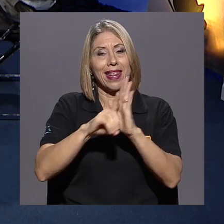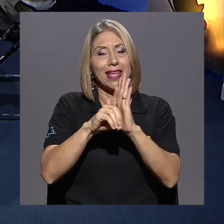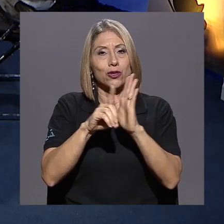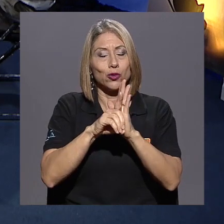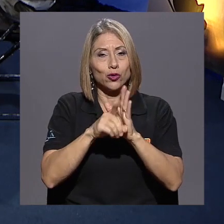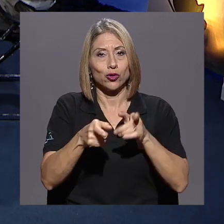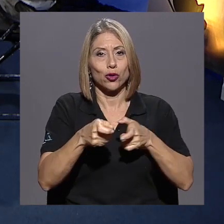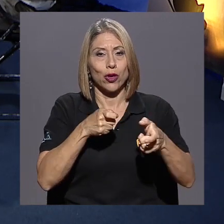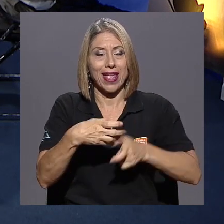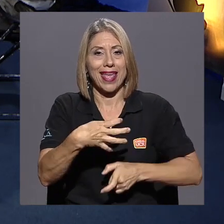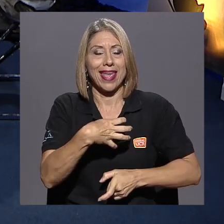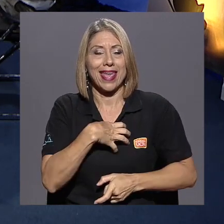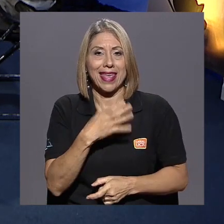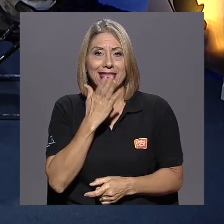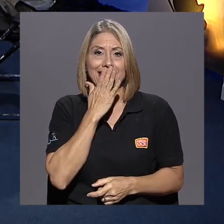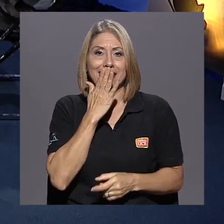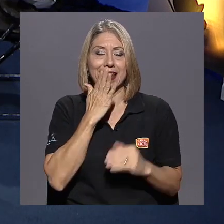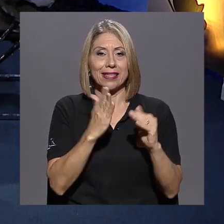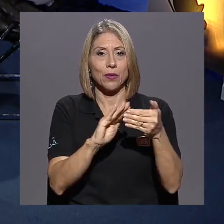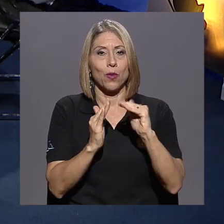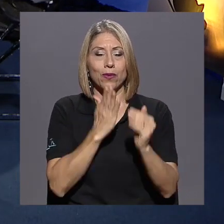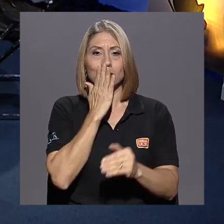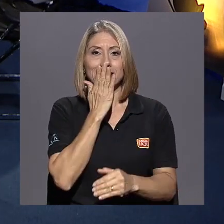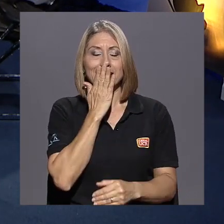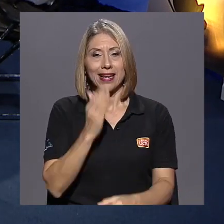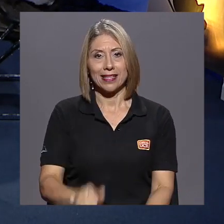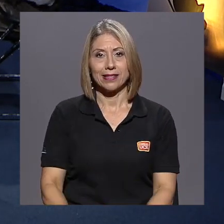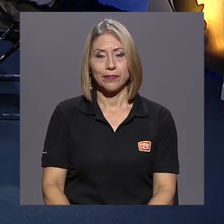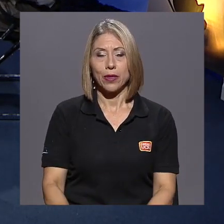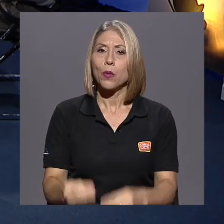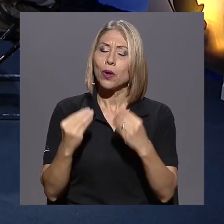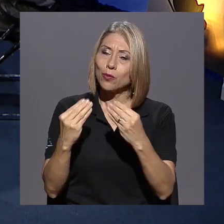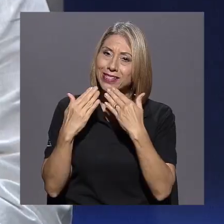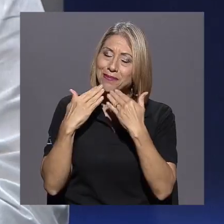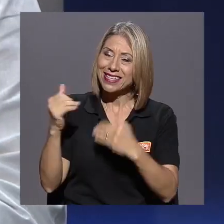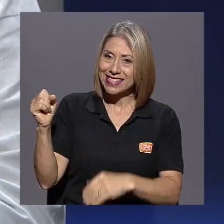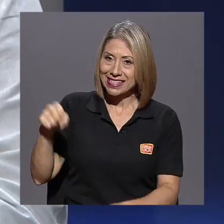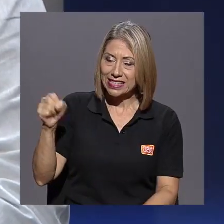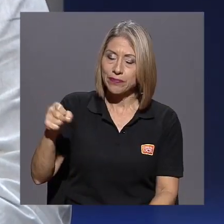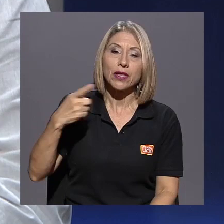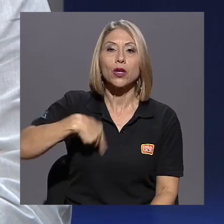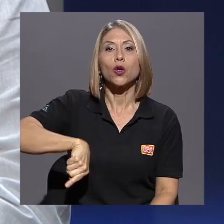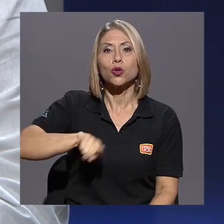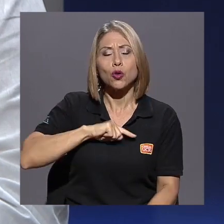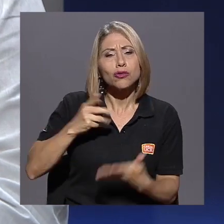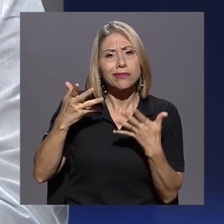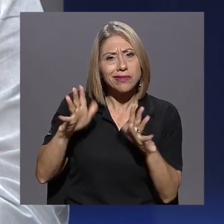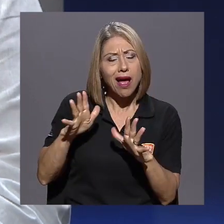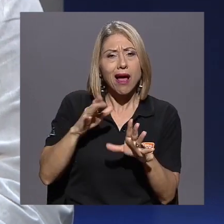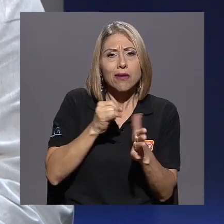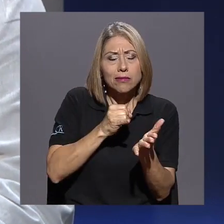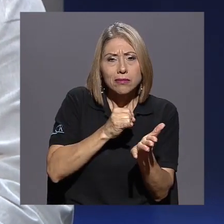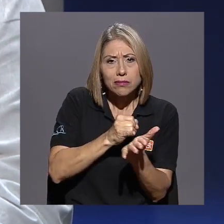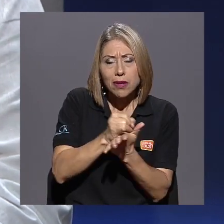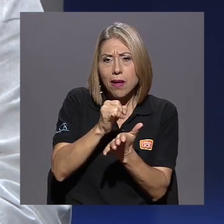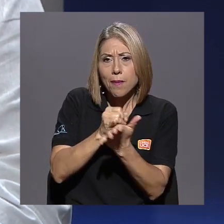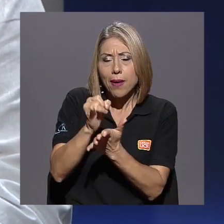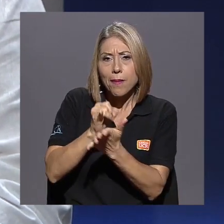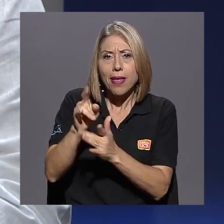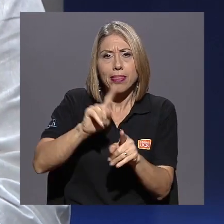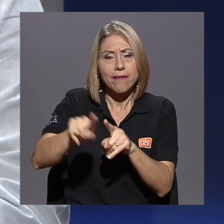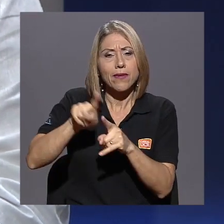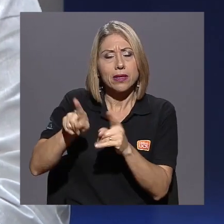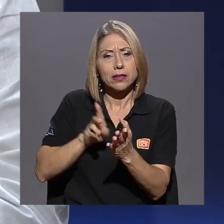indígenas bueno muchísimas gracias si nosotros hemos realizado diferentes proyectos